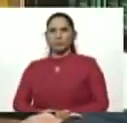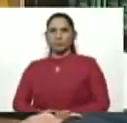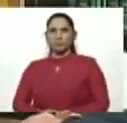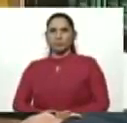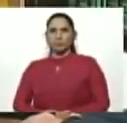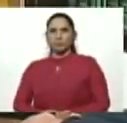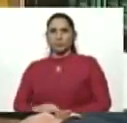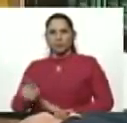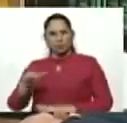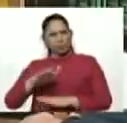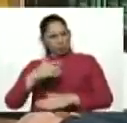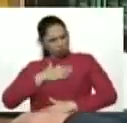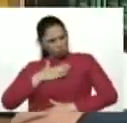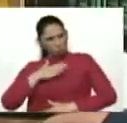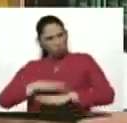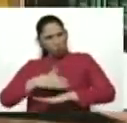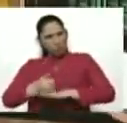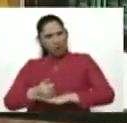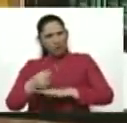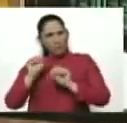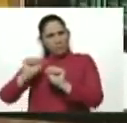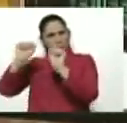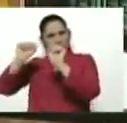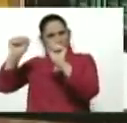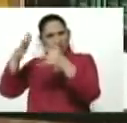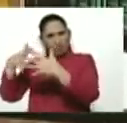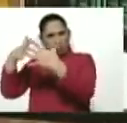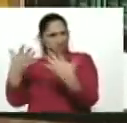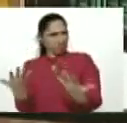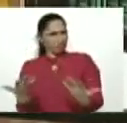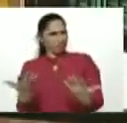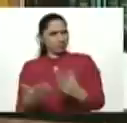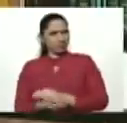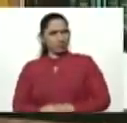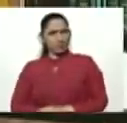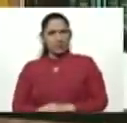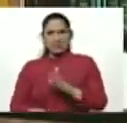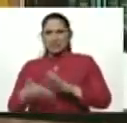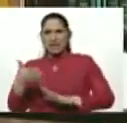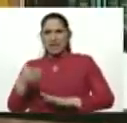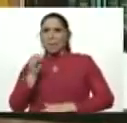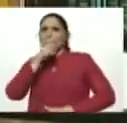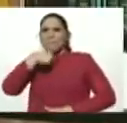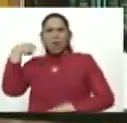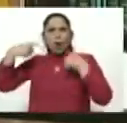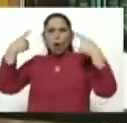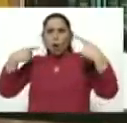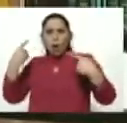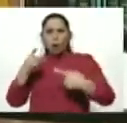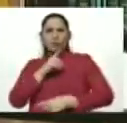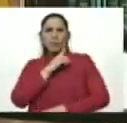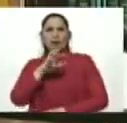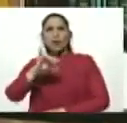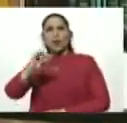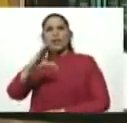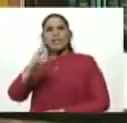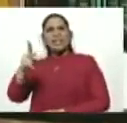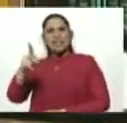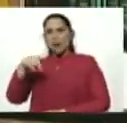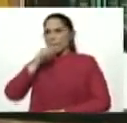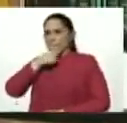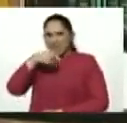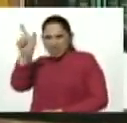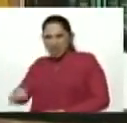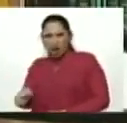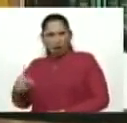Soy culpable de las protestas en Estados Unidos. Y sale un viejo loco llamado Rick Scott. Viejo loco, ese es un viejo